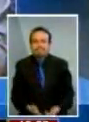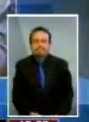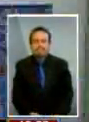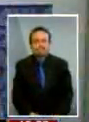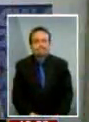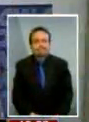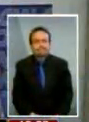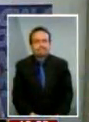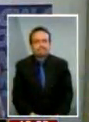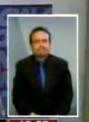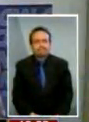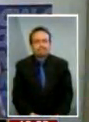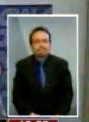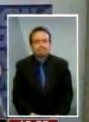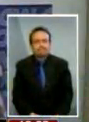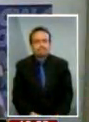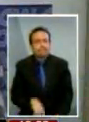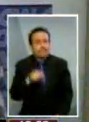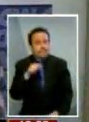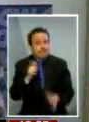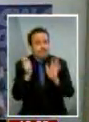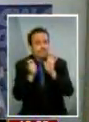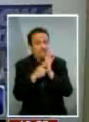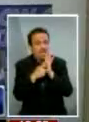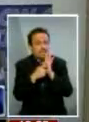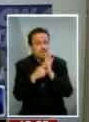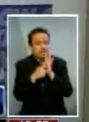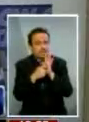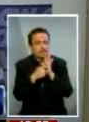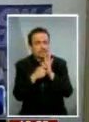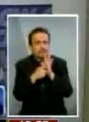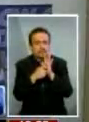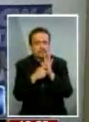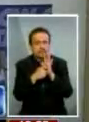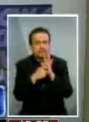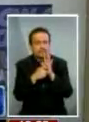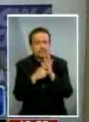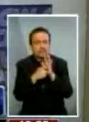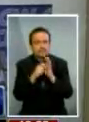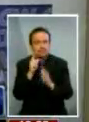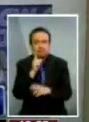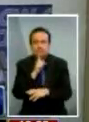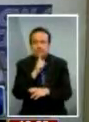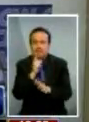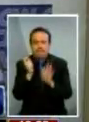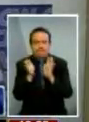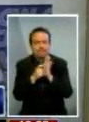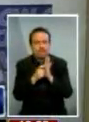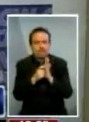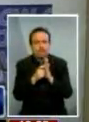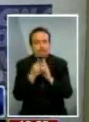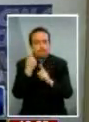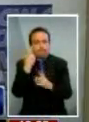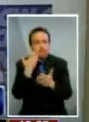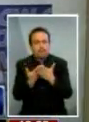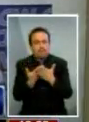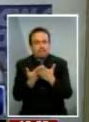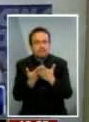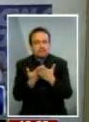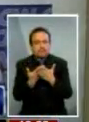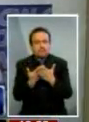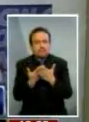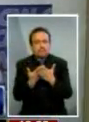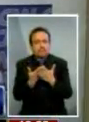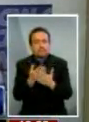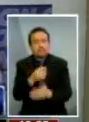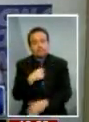Bueno, esto yo creo que es la fecha, ya una de las últimas fechas que vamos a vivir por primera vez, que